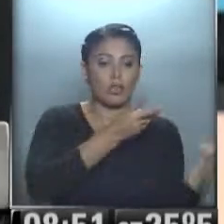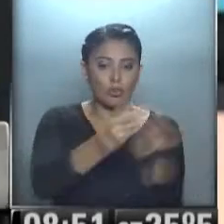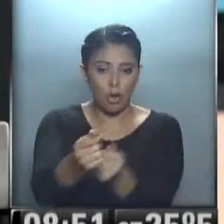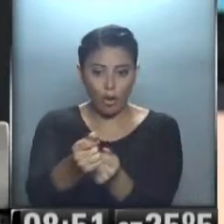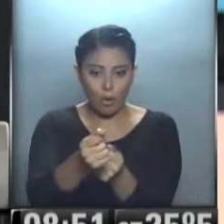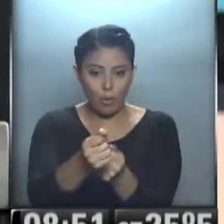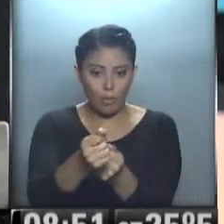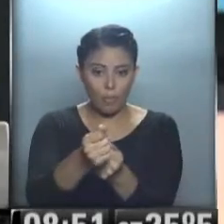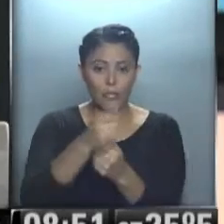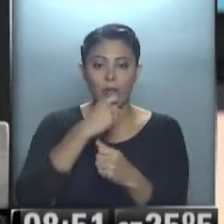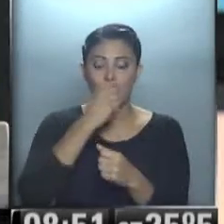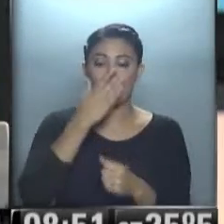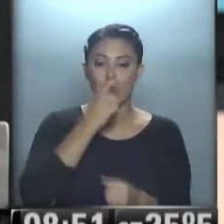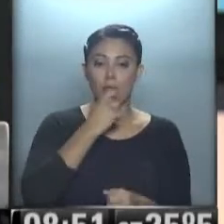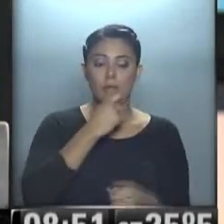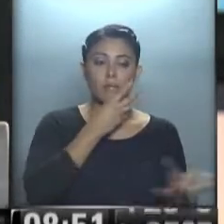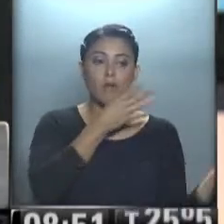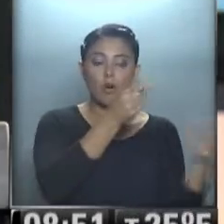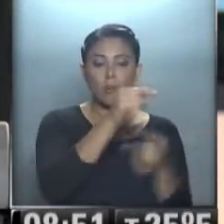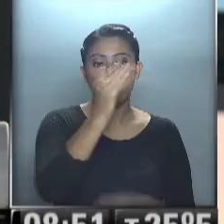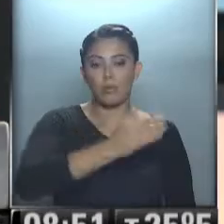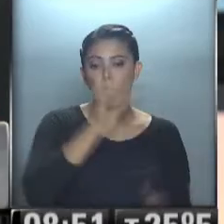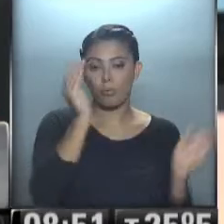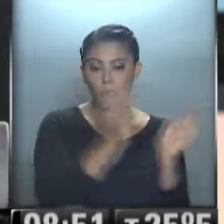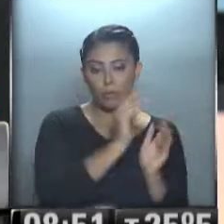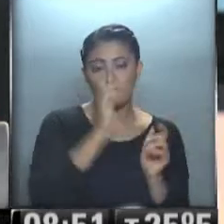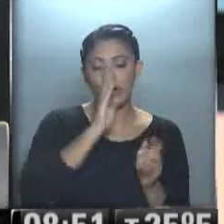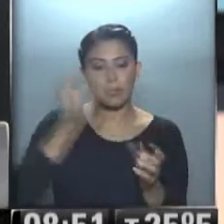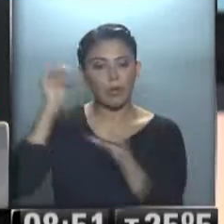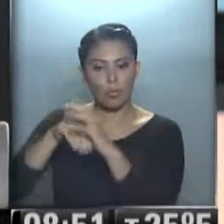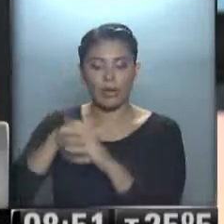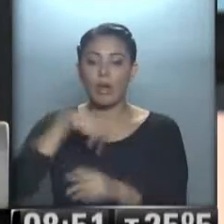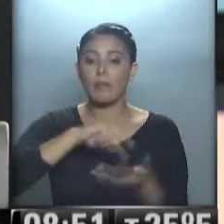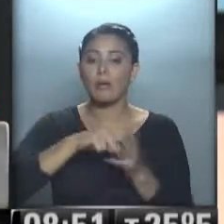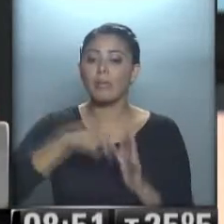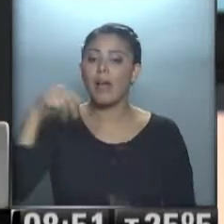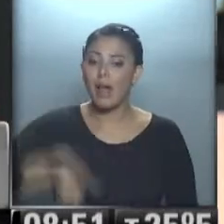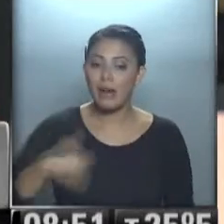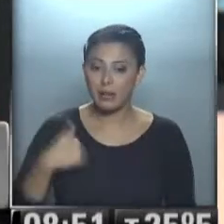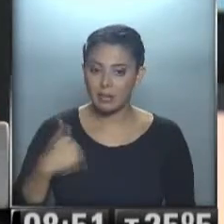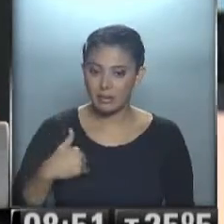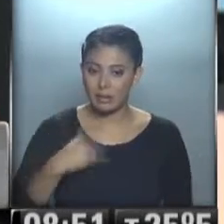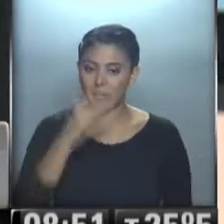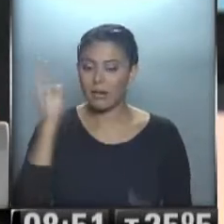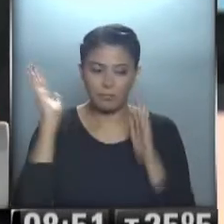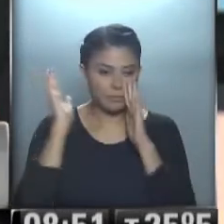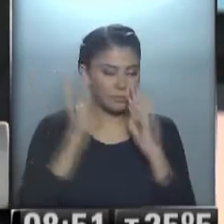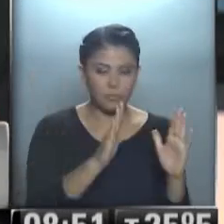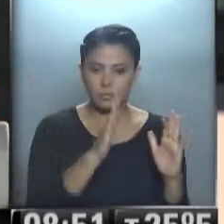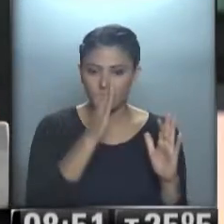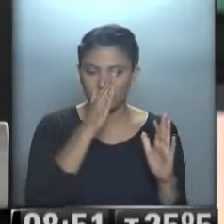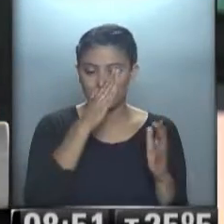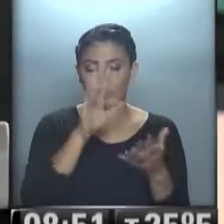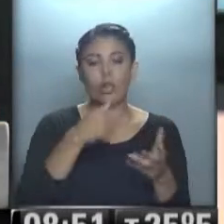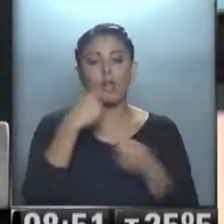las zonas de campaña los pequeños y medianos productores el problema en argentina es que hay una concentración muy grande del